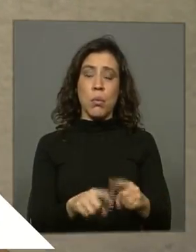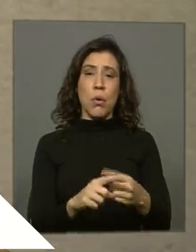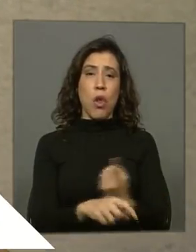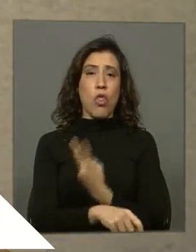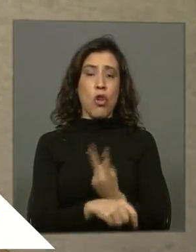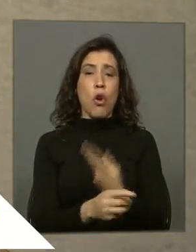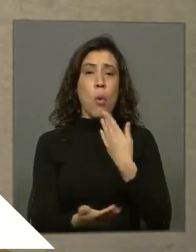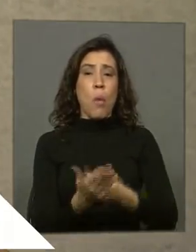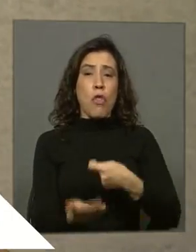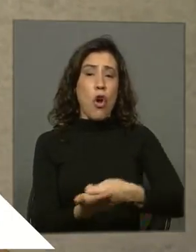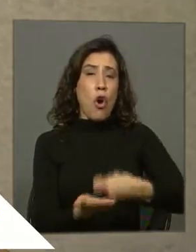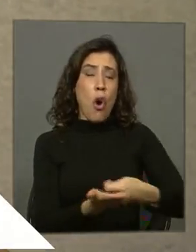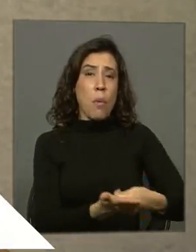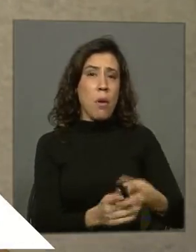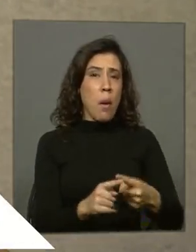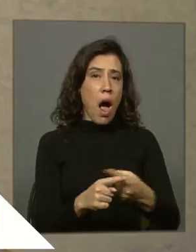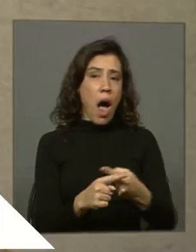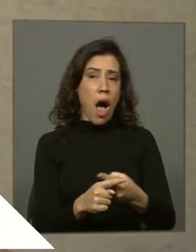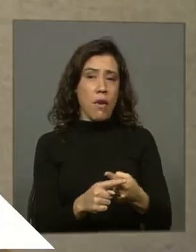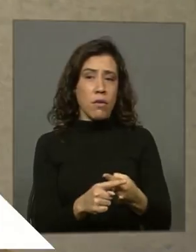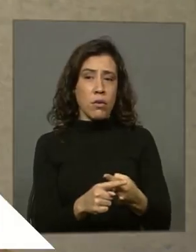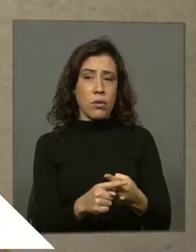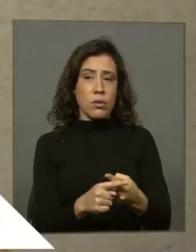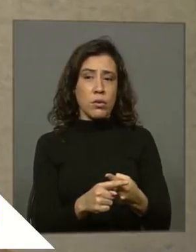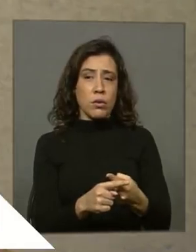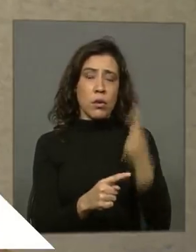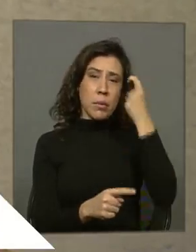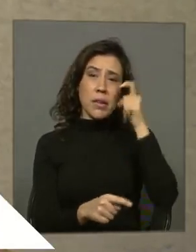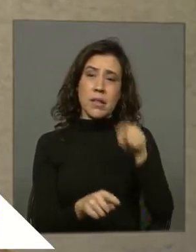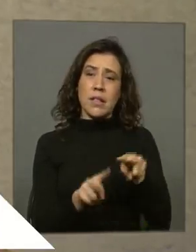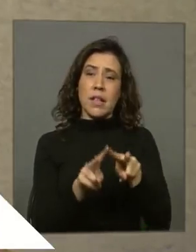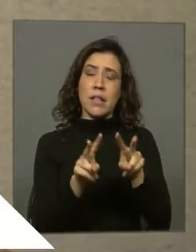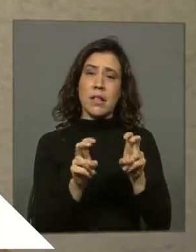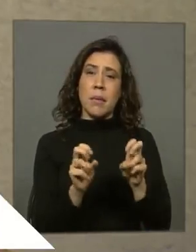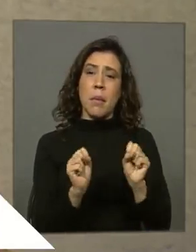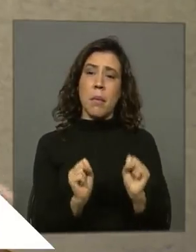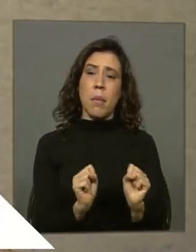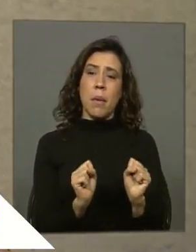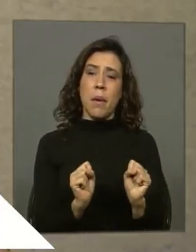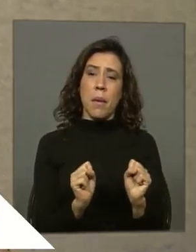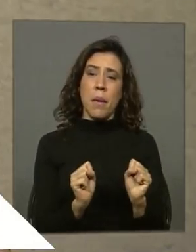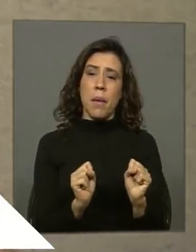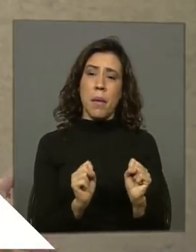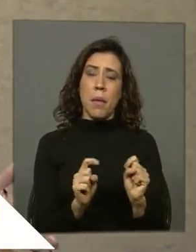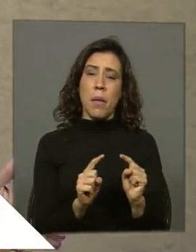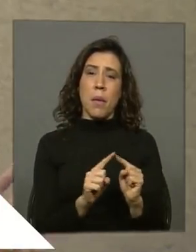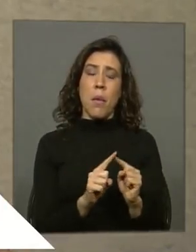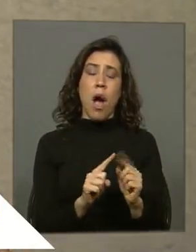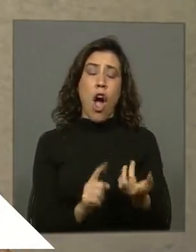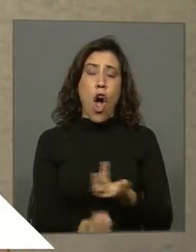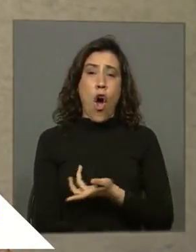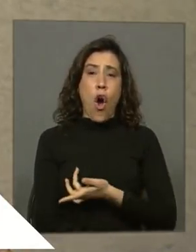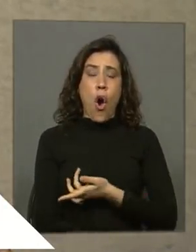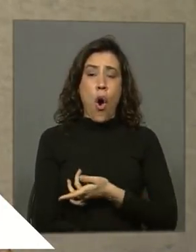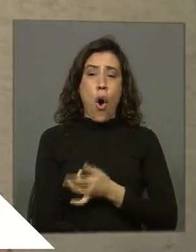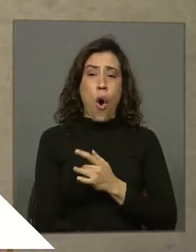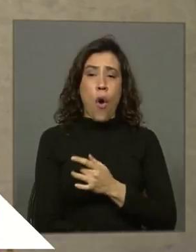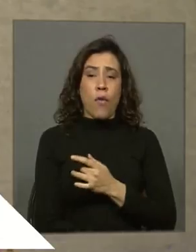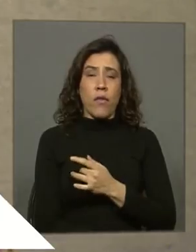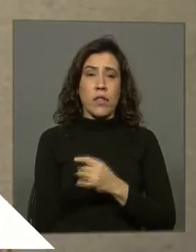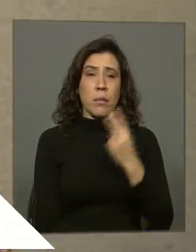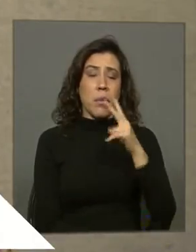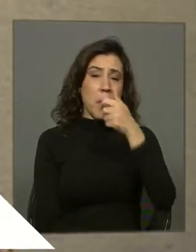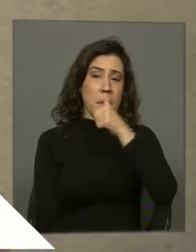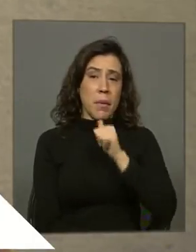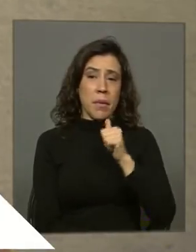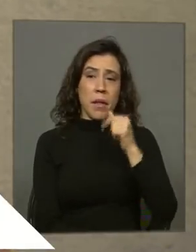cuando uno compra algo es un abuso no sé si alguien piensa que eso podría ser un ataque o una ofensa a la propiedad privada